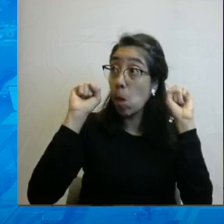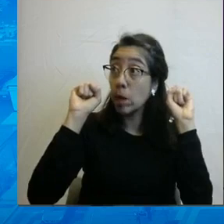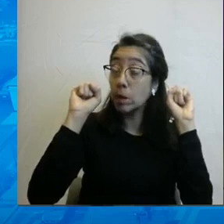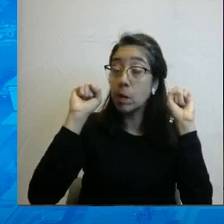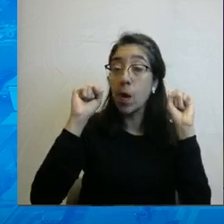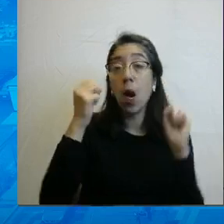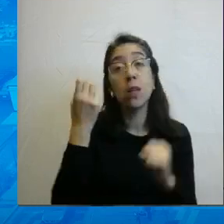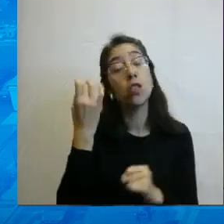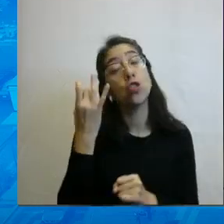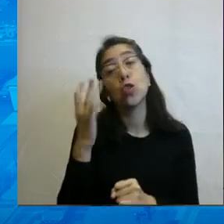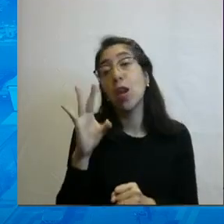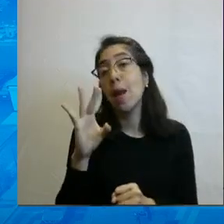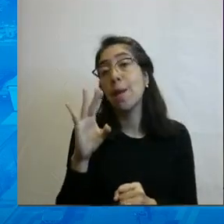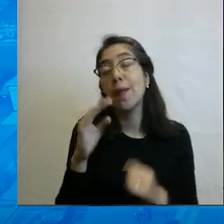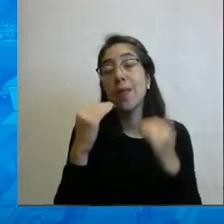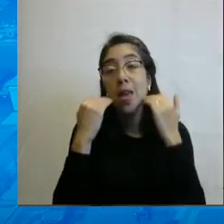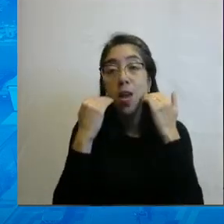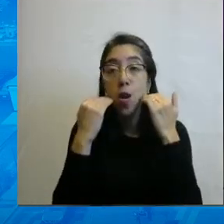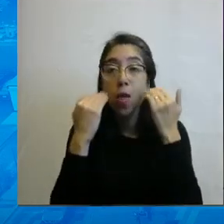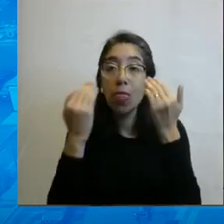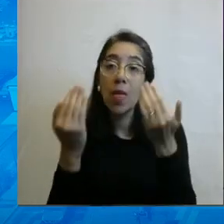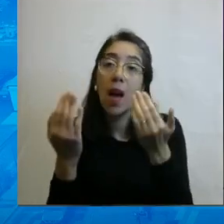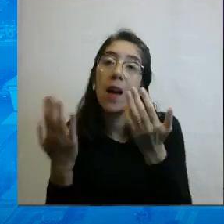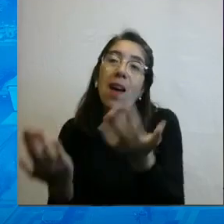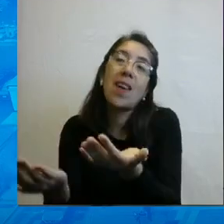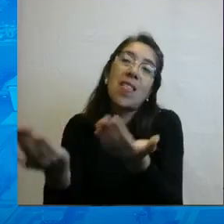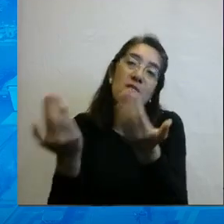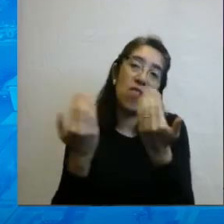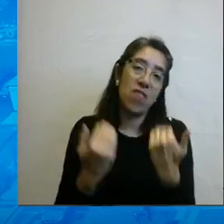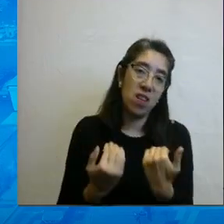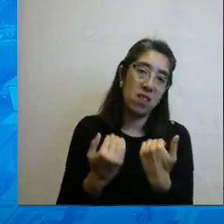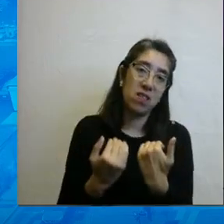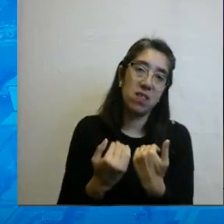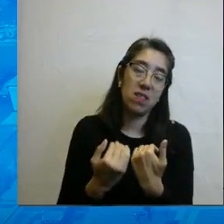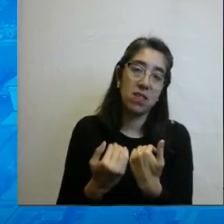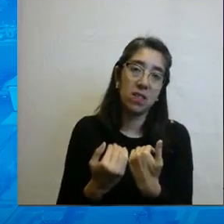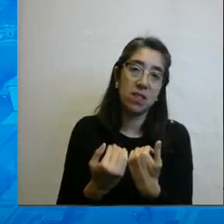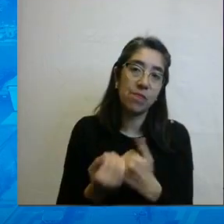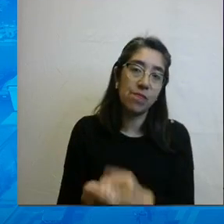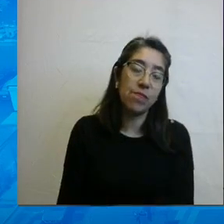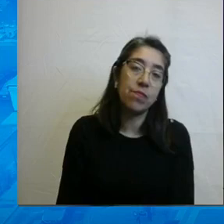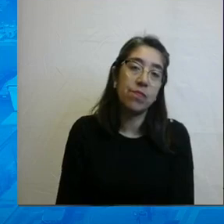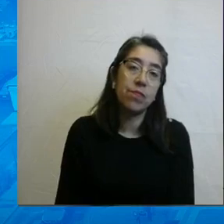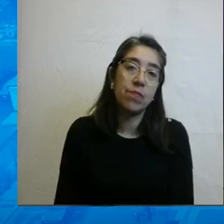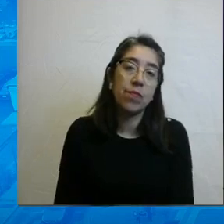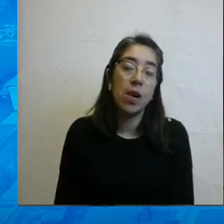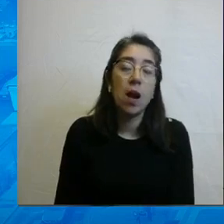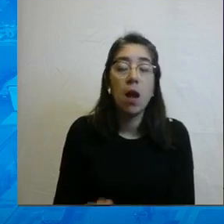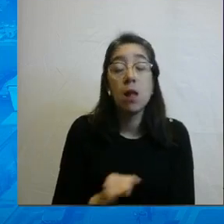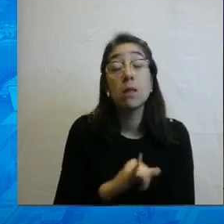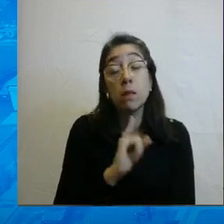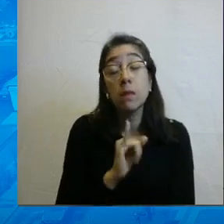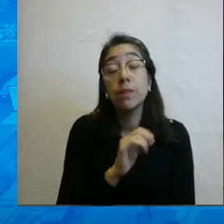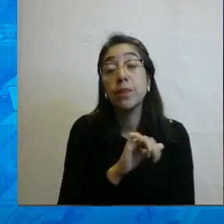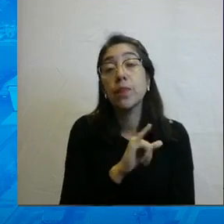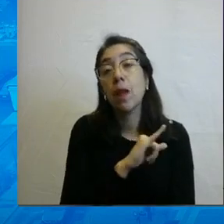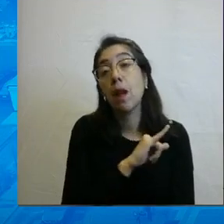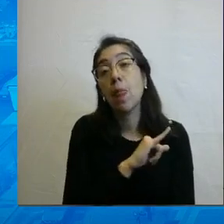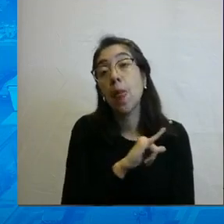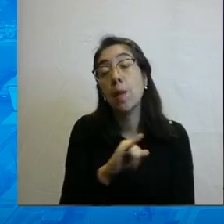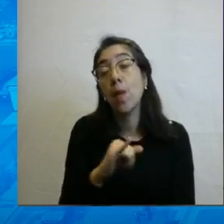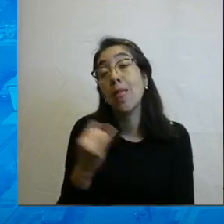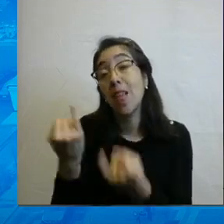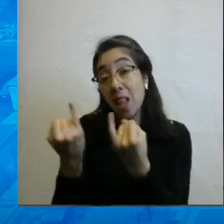préstamo de las mesas para el torneo. Sí, eso claro. Es lo que me ofrece Deportes. Luego de ese informe técnico que efectivamente la Oficina de Deportes puede